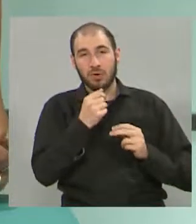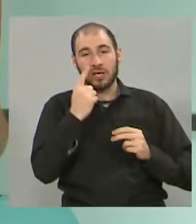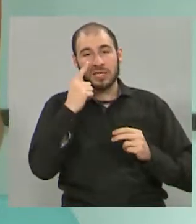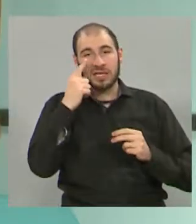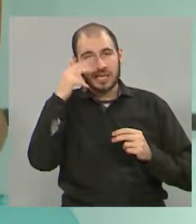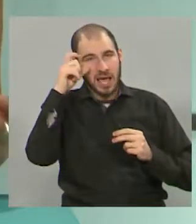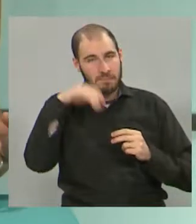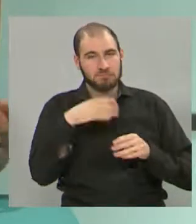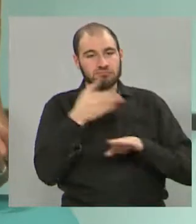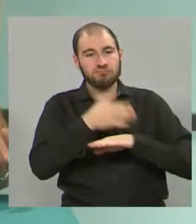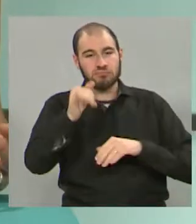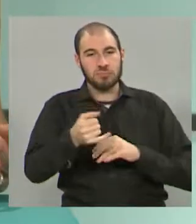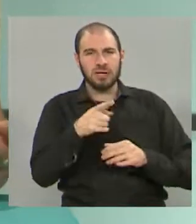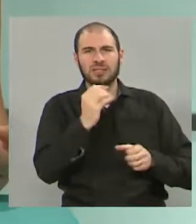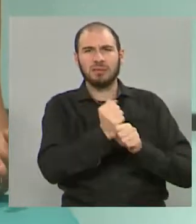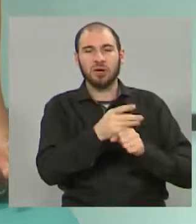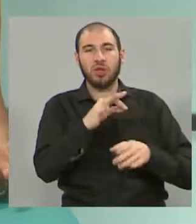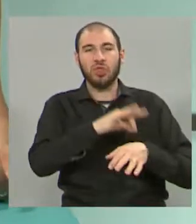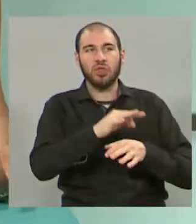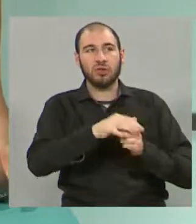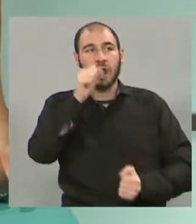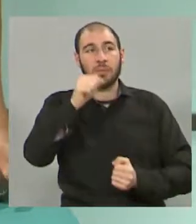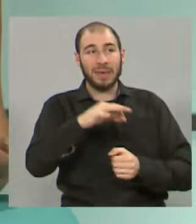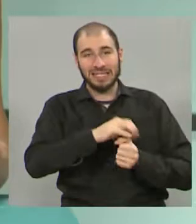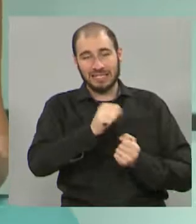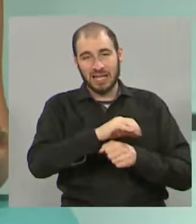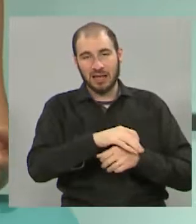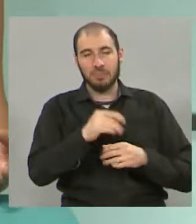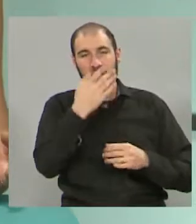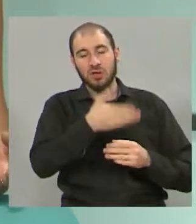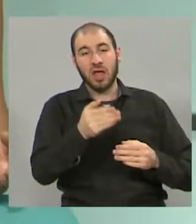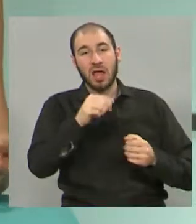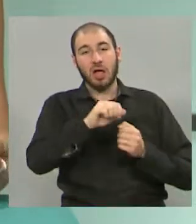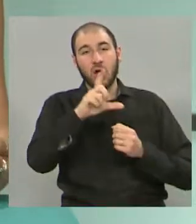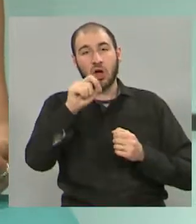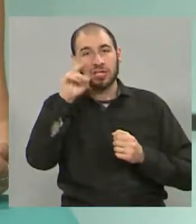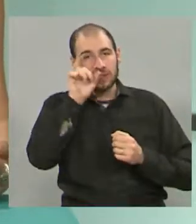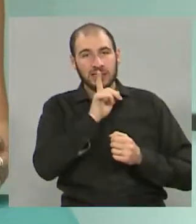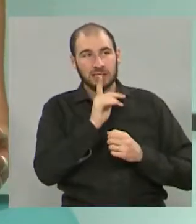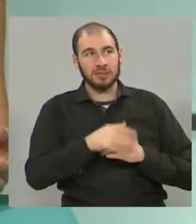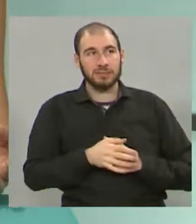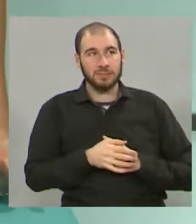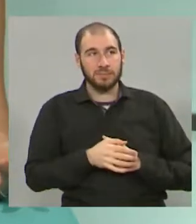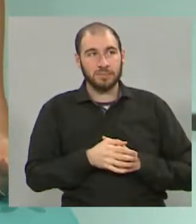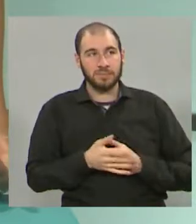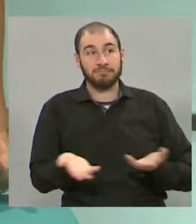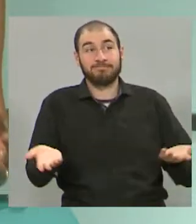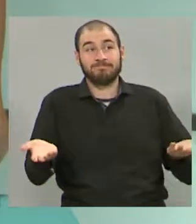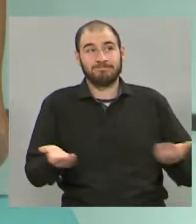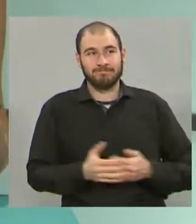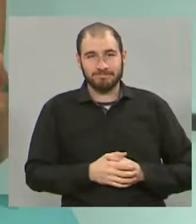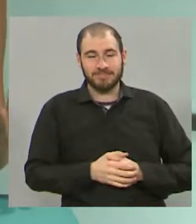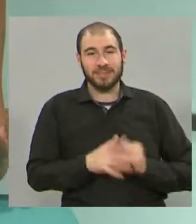tiempo en él y en más que nada trabajan doctorandos de medicina es decir personas que están en el conicet y bueno todo